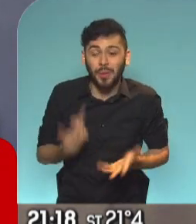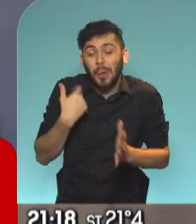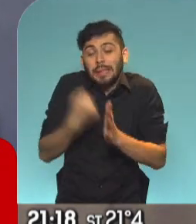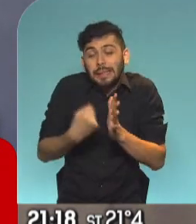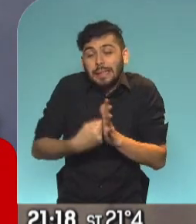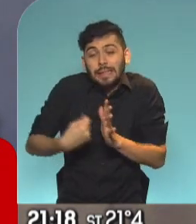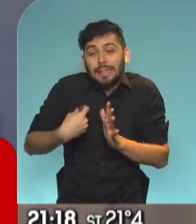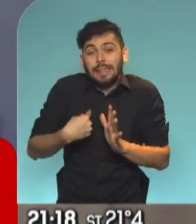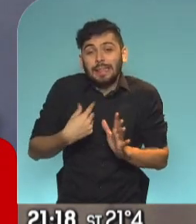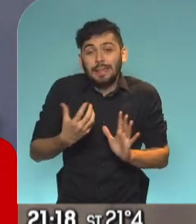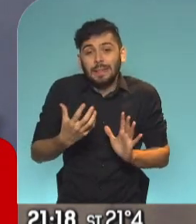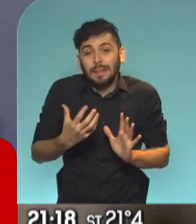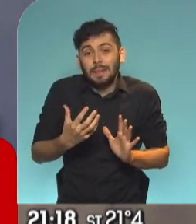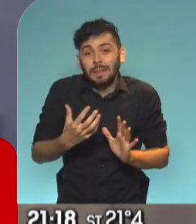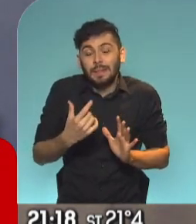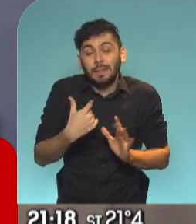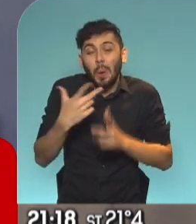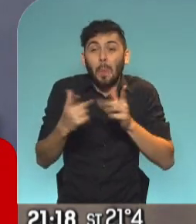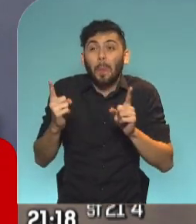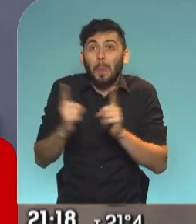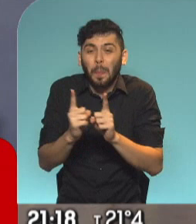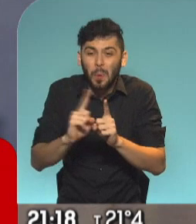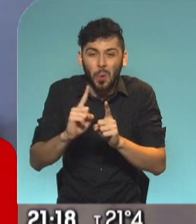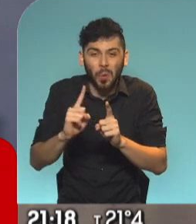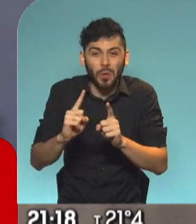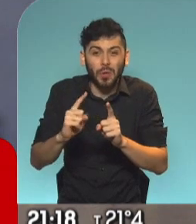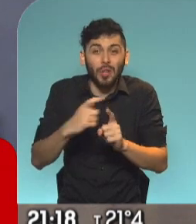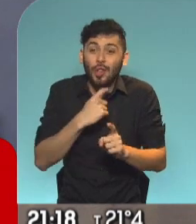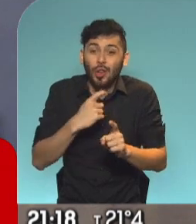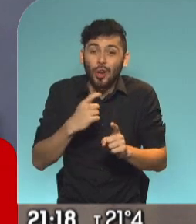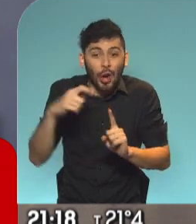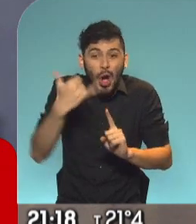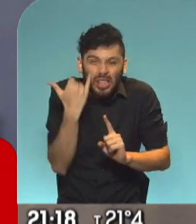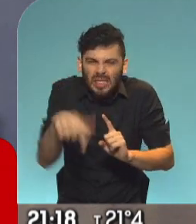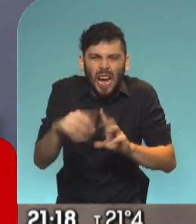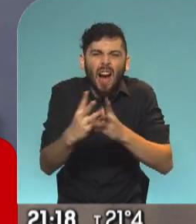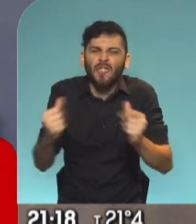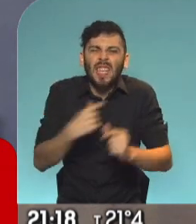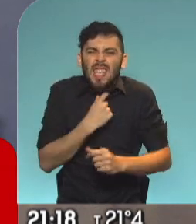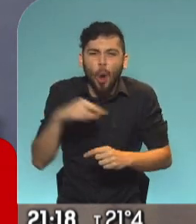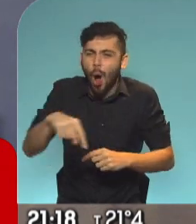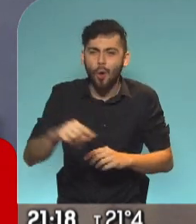ser, no más breve, sino terminar ya.